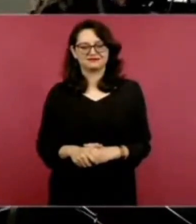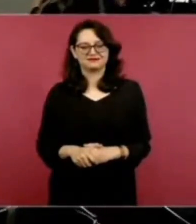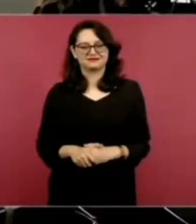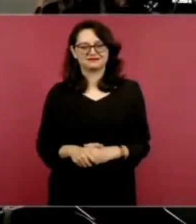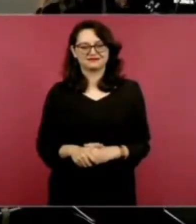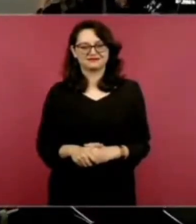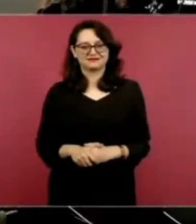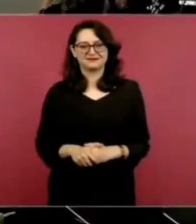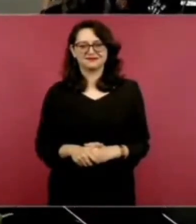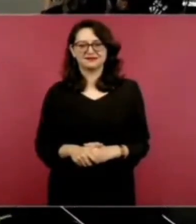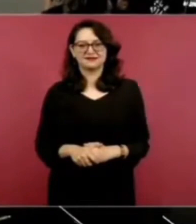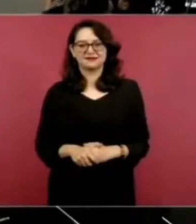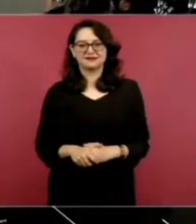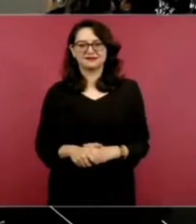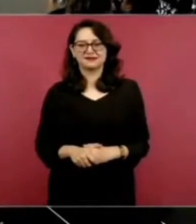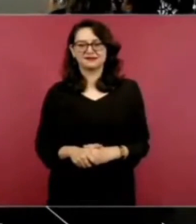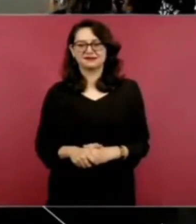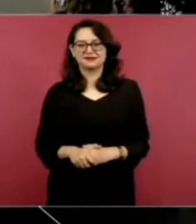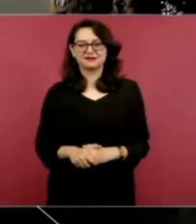Gracias.